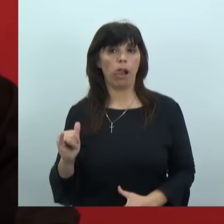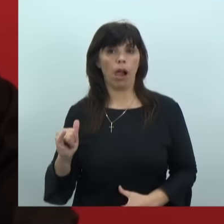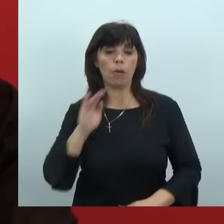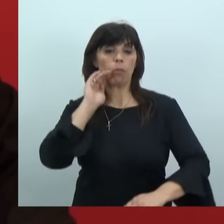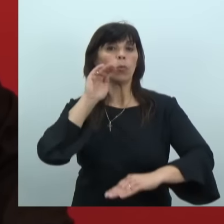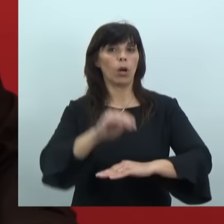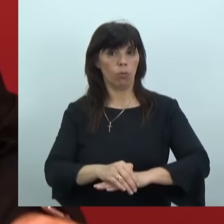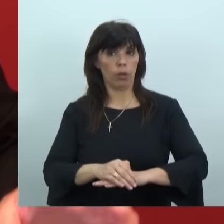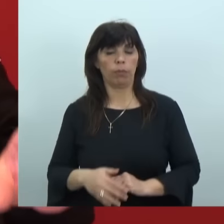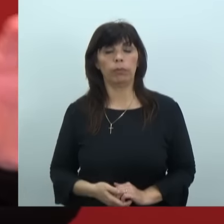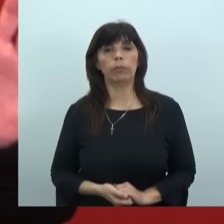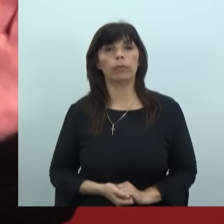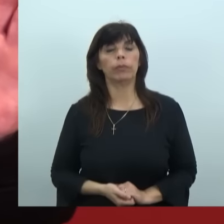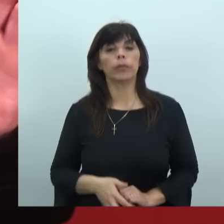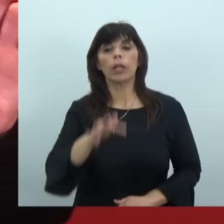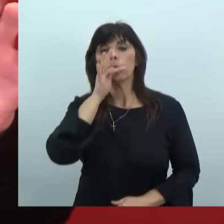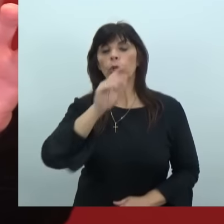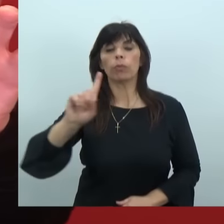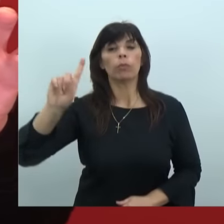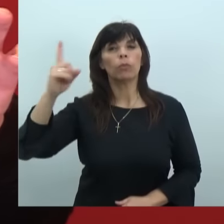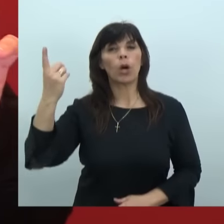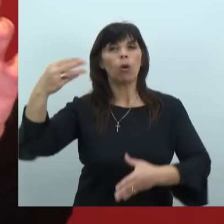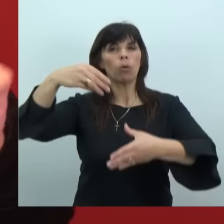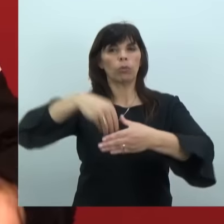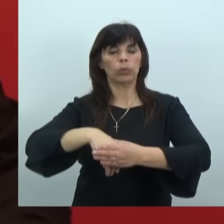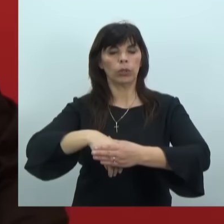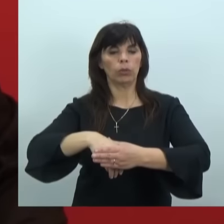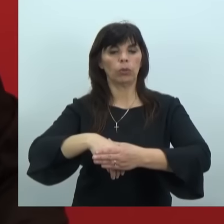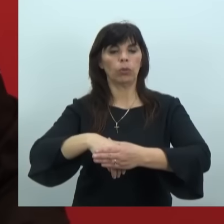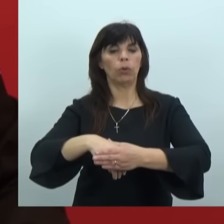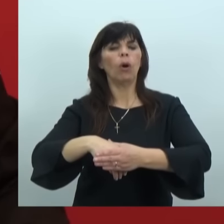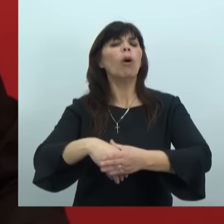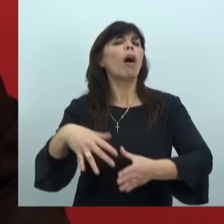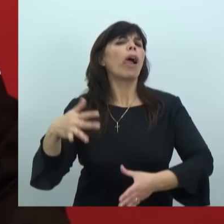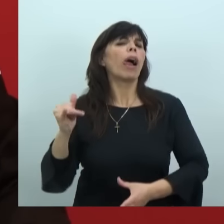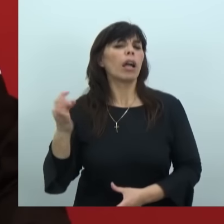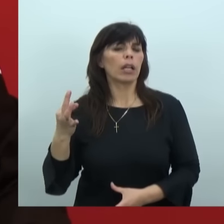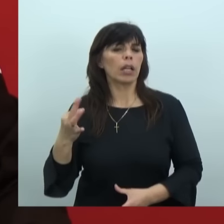Las promesas de Dios contienen el tiempo de Dios.